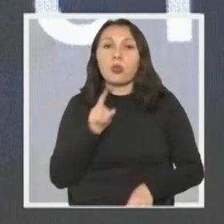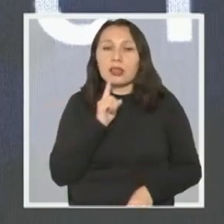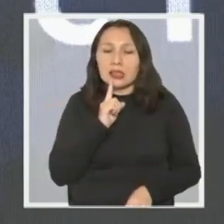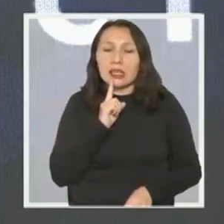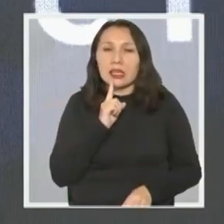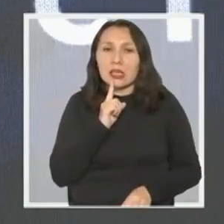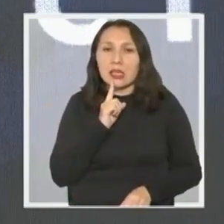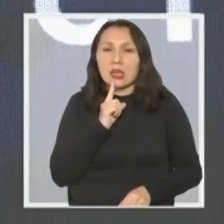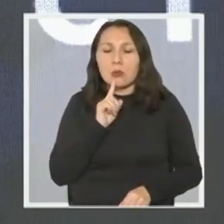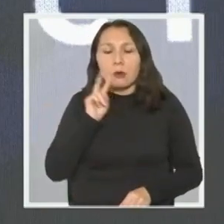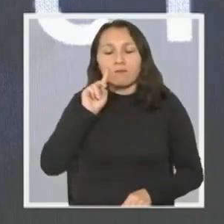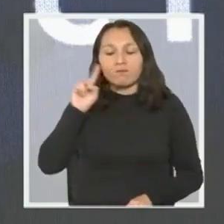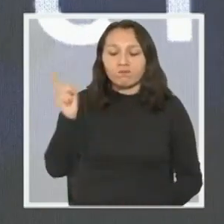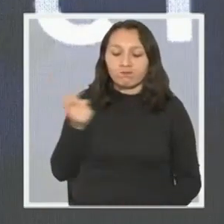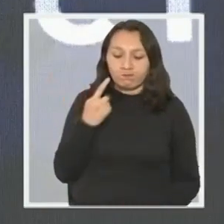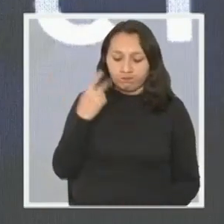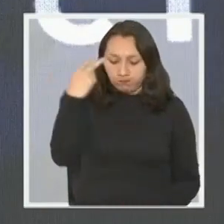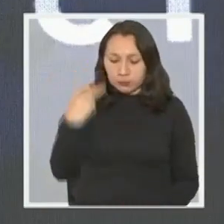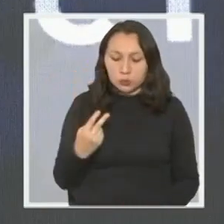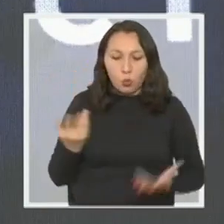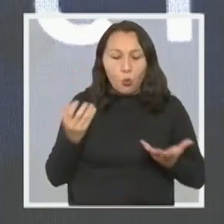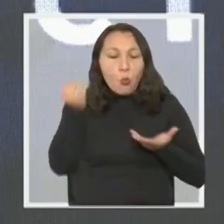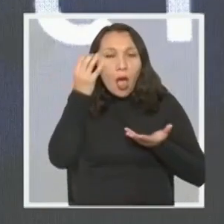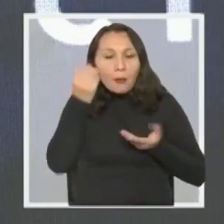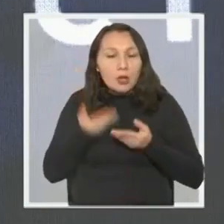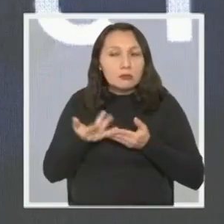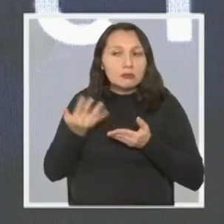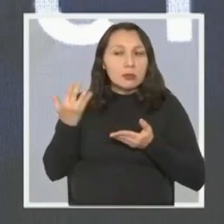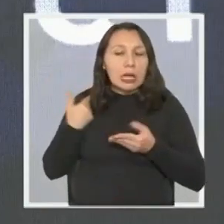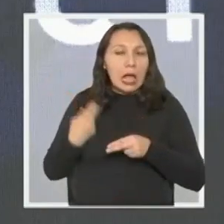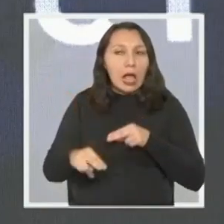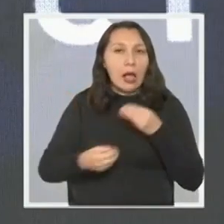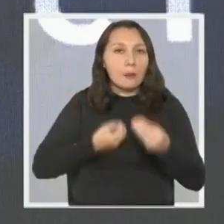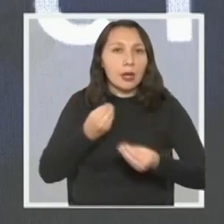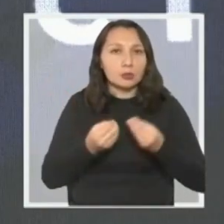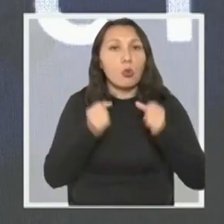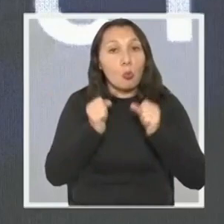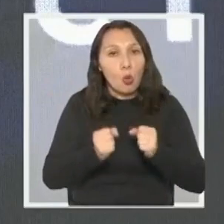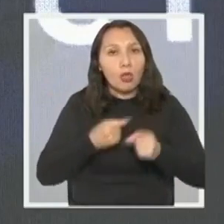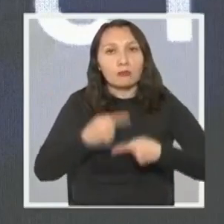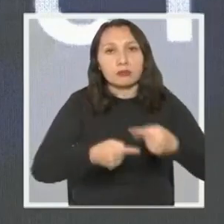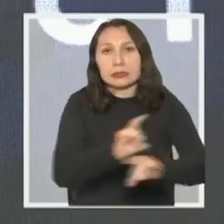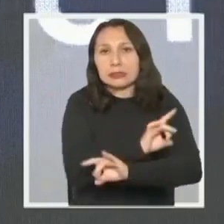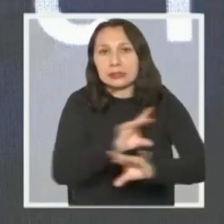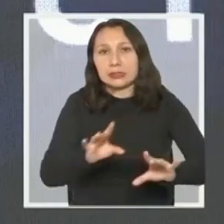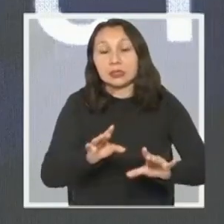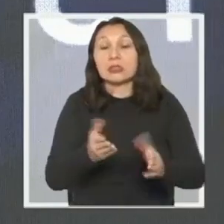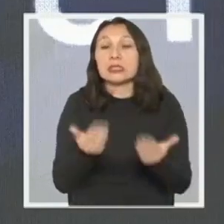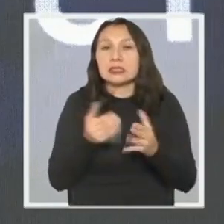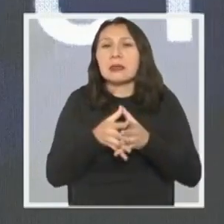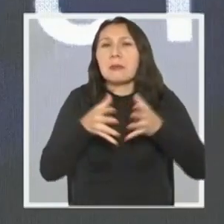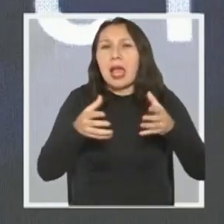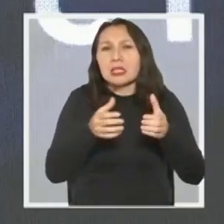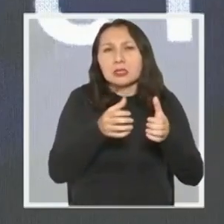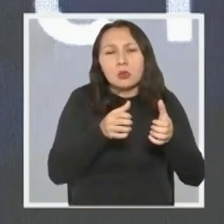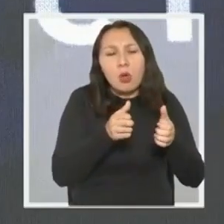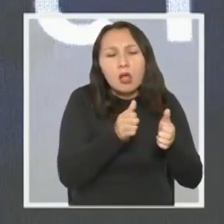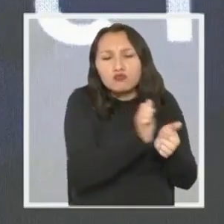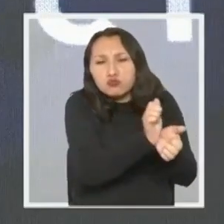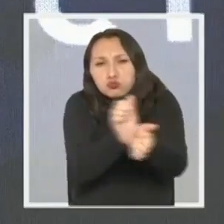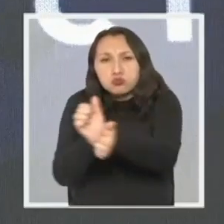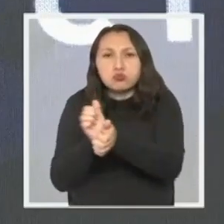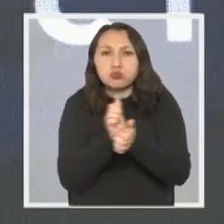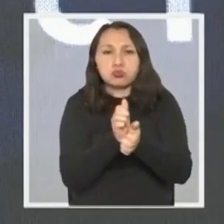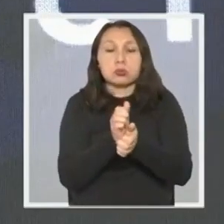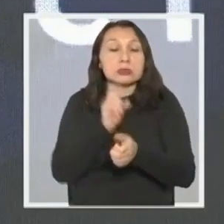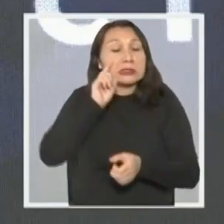todos tenemos que ser autocríticos respecto de lo aprendido en el último tiempo y poder sacar este proceso adelante, porque necesitamos más cohesión social. Un país